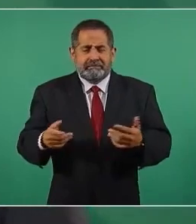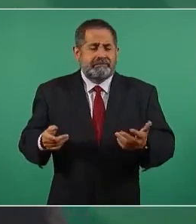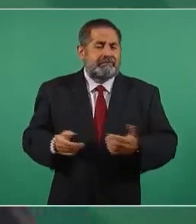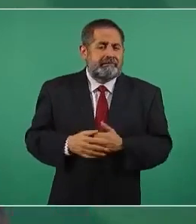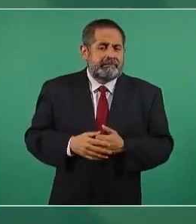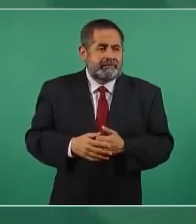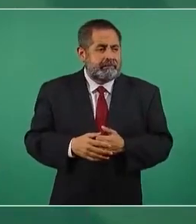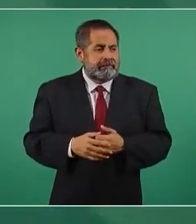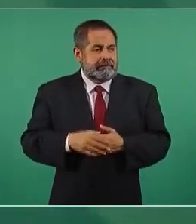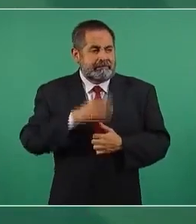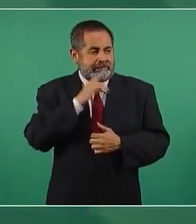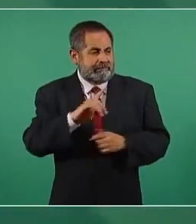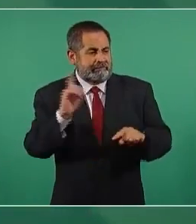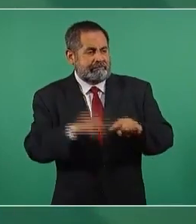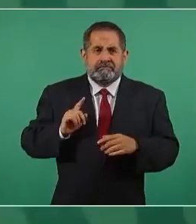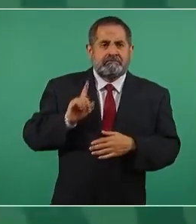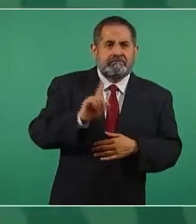Para él quedarse